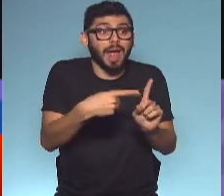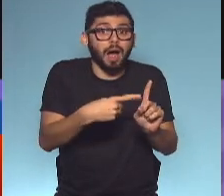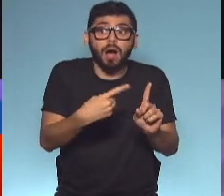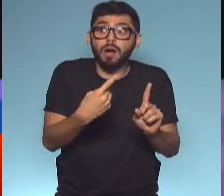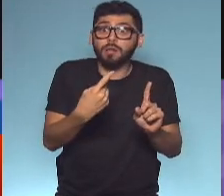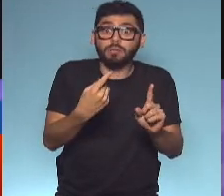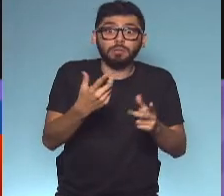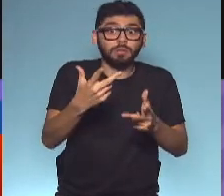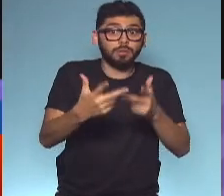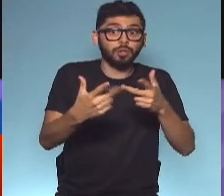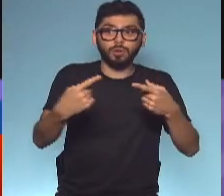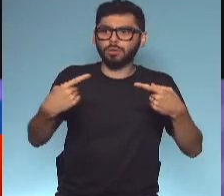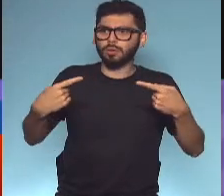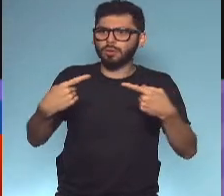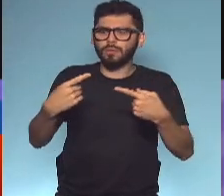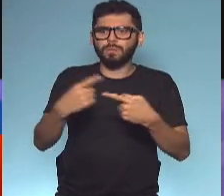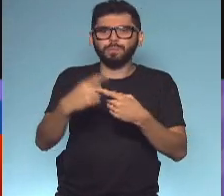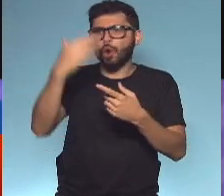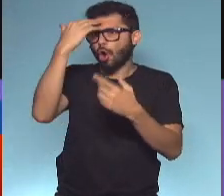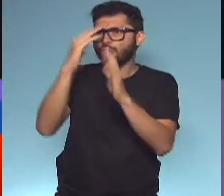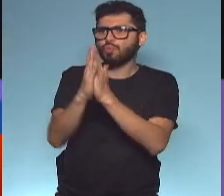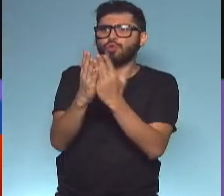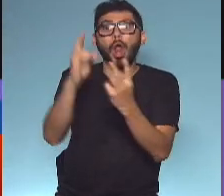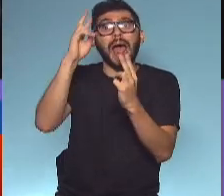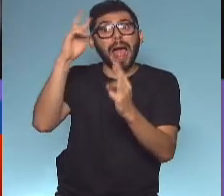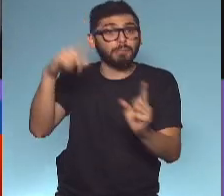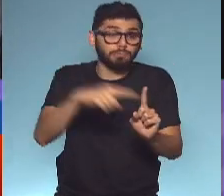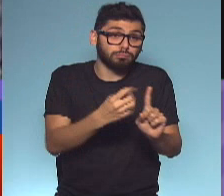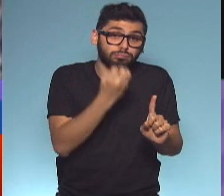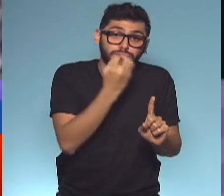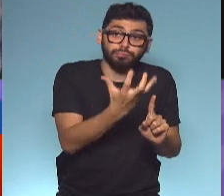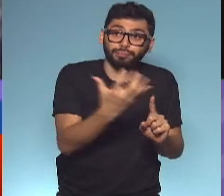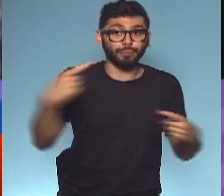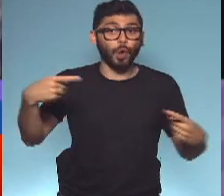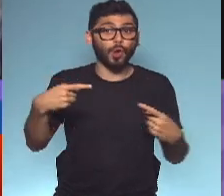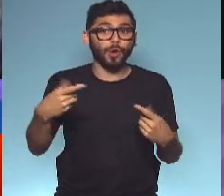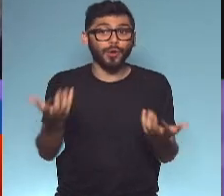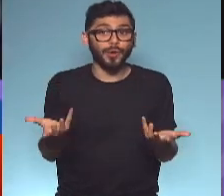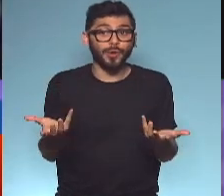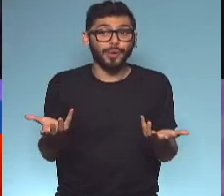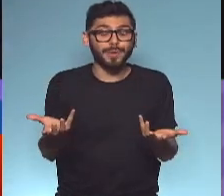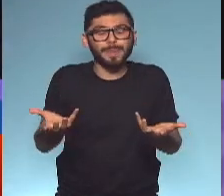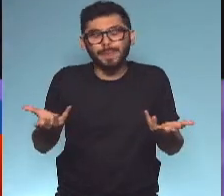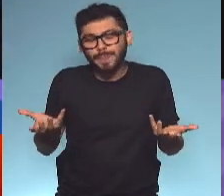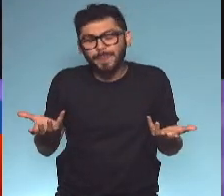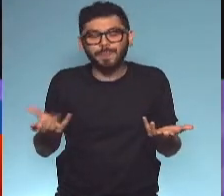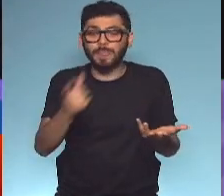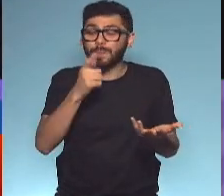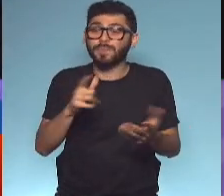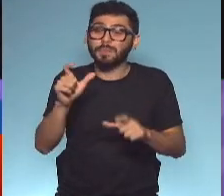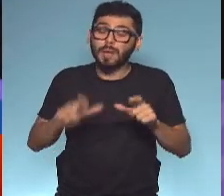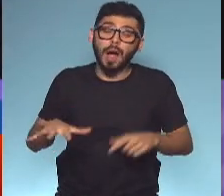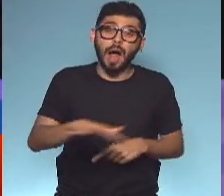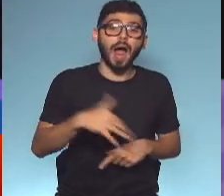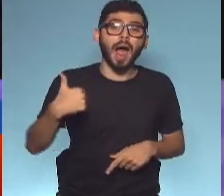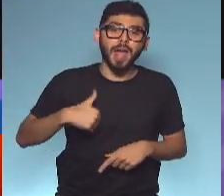contraria al respeto de la Constitución Nacional, nada más ni nada menos. Entonces, creo que es momento de que todos los argentinos